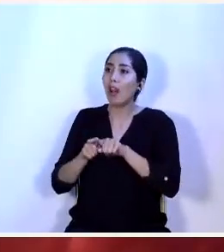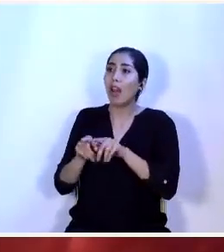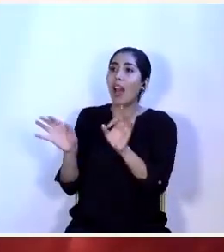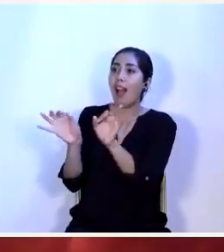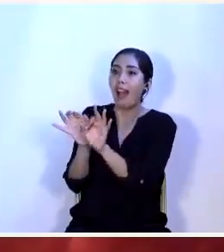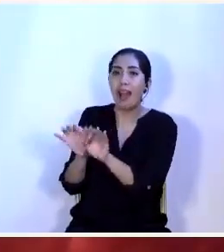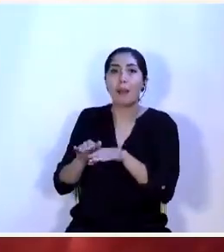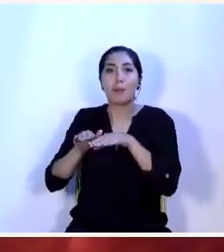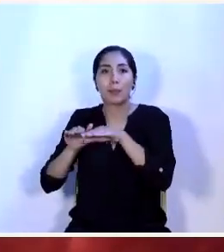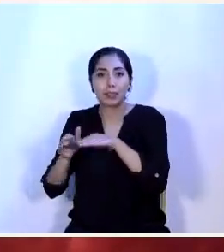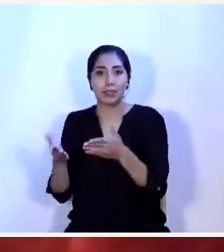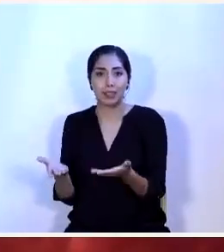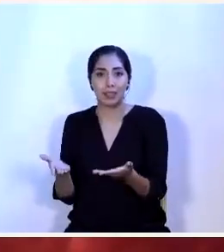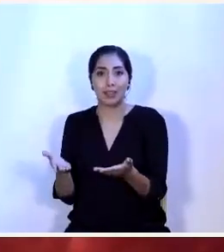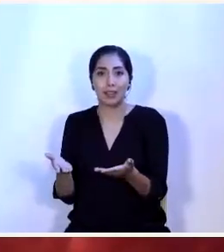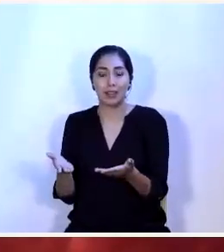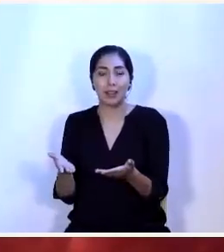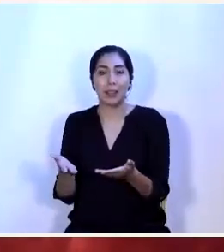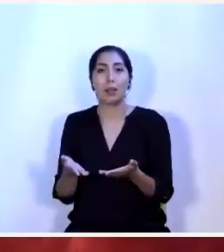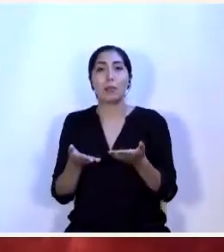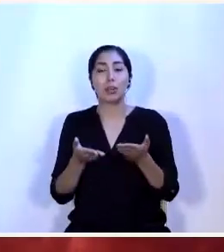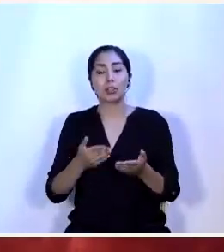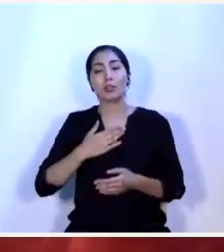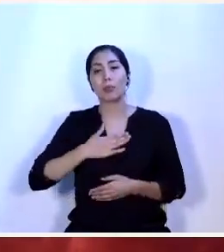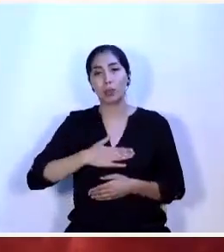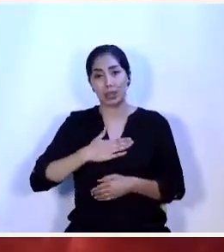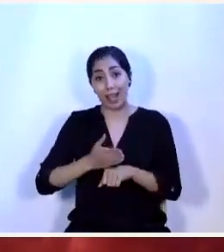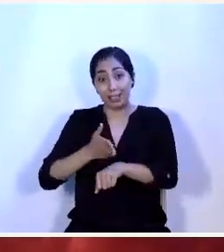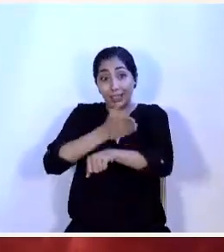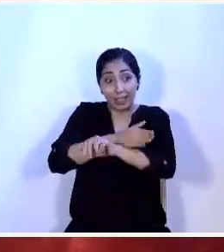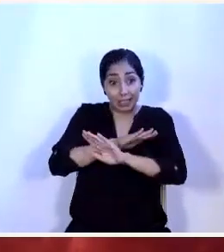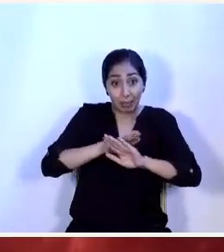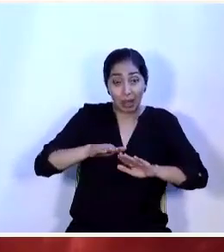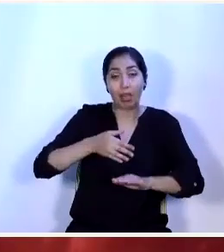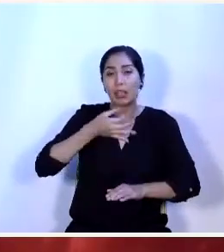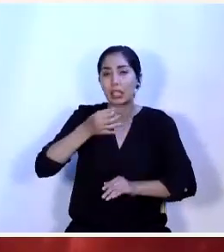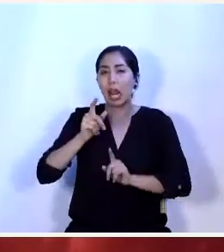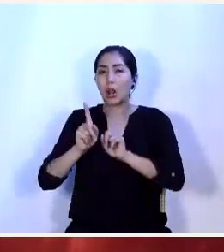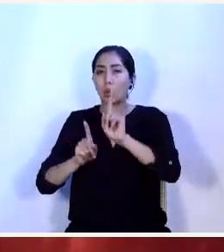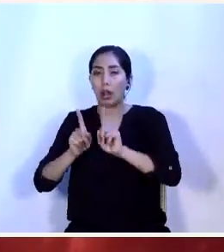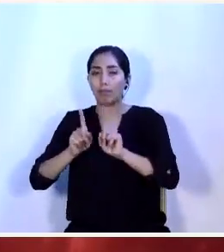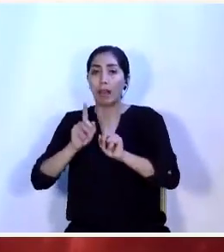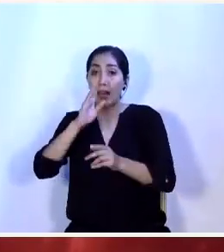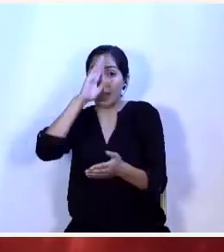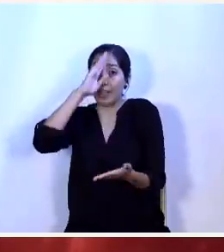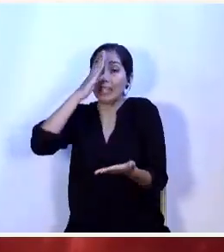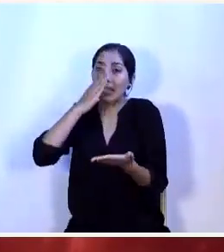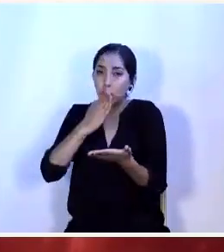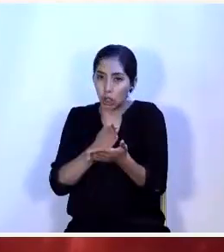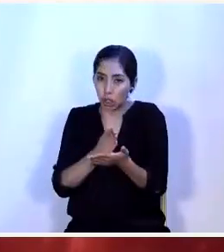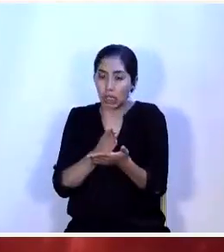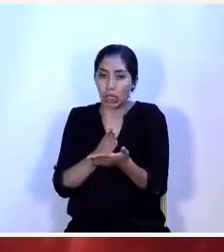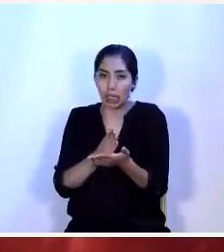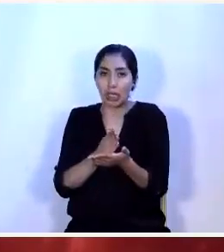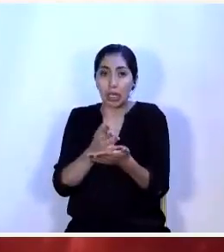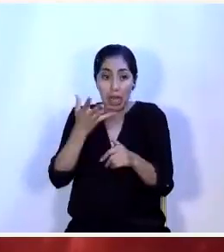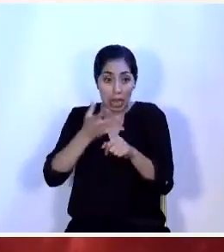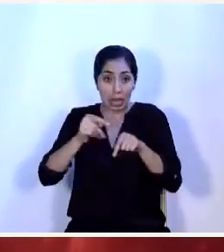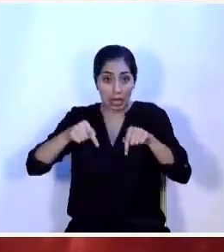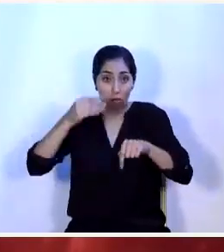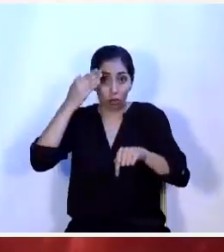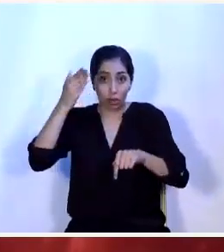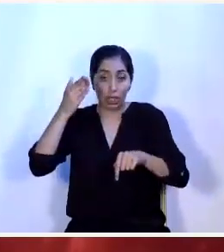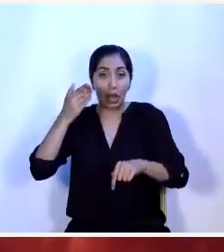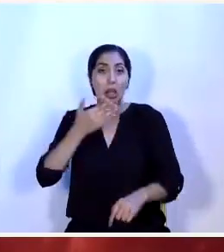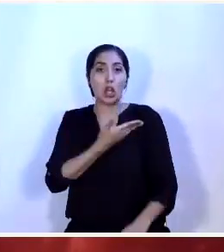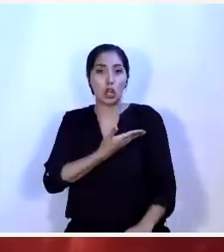Y por eso, antes de terminar, hay algo que me gustaría señalar respecto a algunas decisiones que se han ido tomando en estos días por parte del